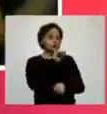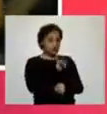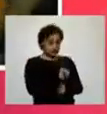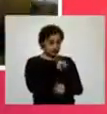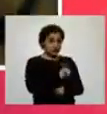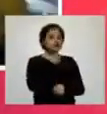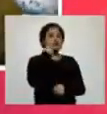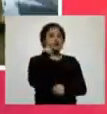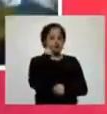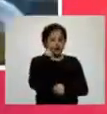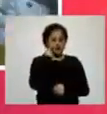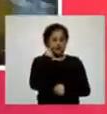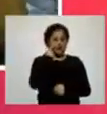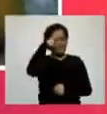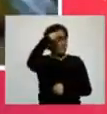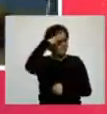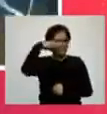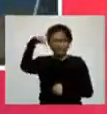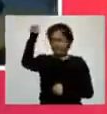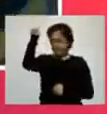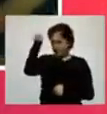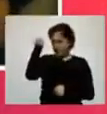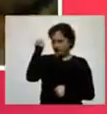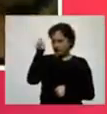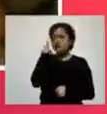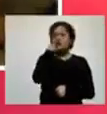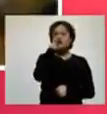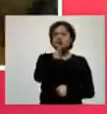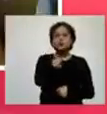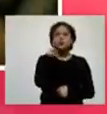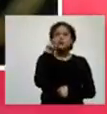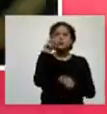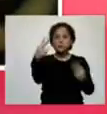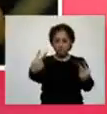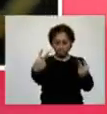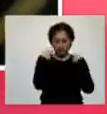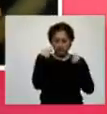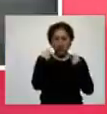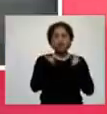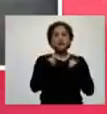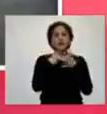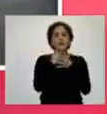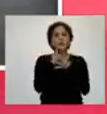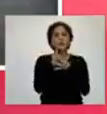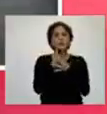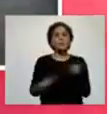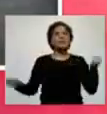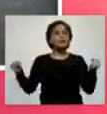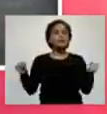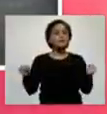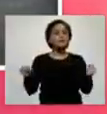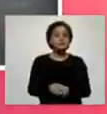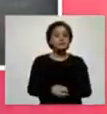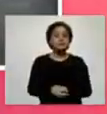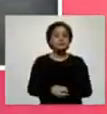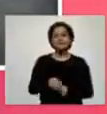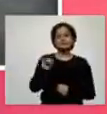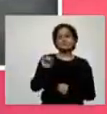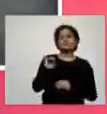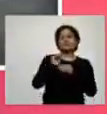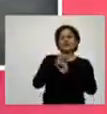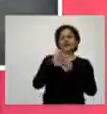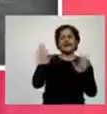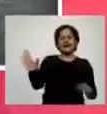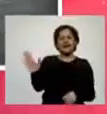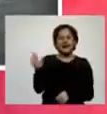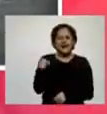es muy sencillo. Aquí, frente a tus ojos, me verás desaparecer. Claro que vas a desaparecer,